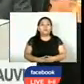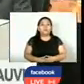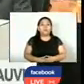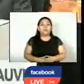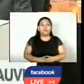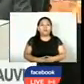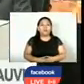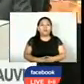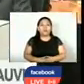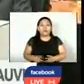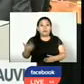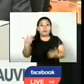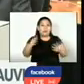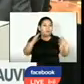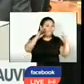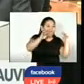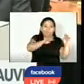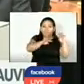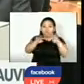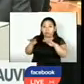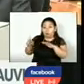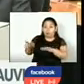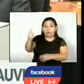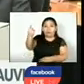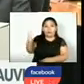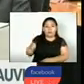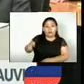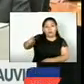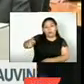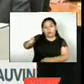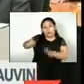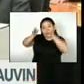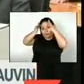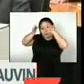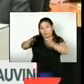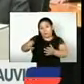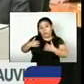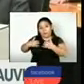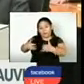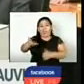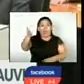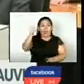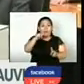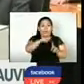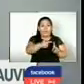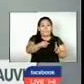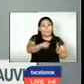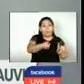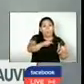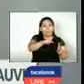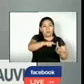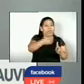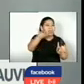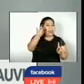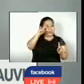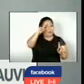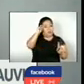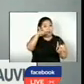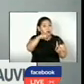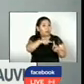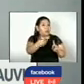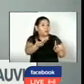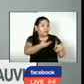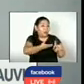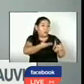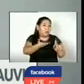la atención pública estuvo puesta en la decisión del jurado que entendió en el juicio contra el ex oficial de policía Derek Chauvin acusado por la muerte del afro